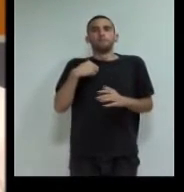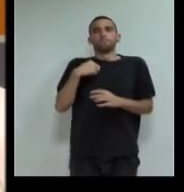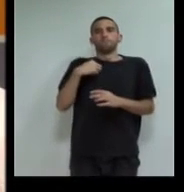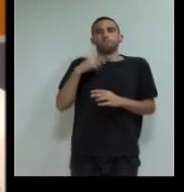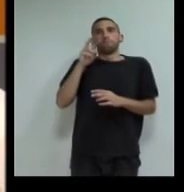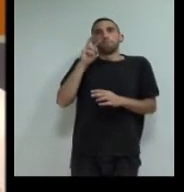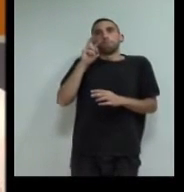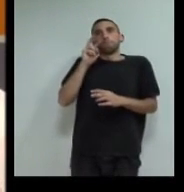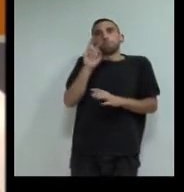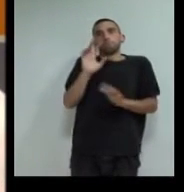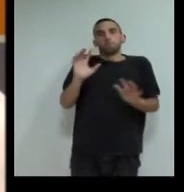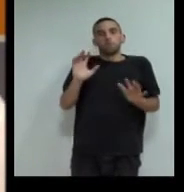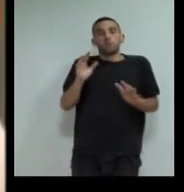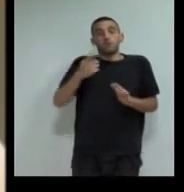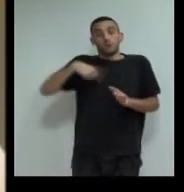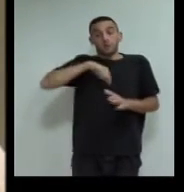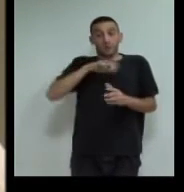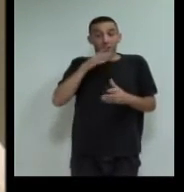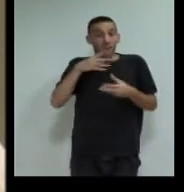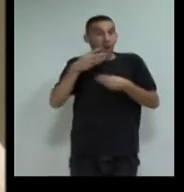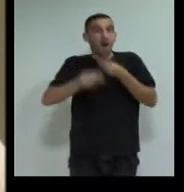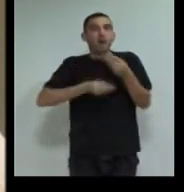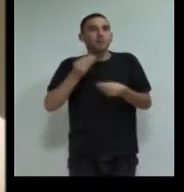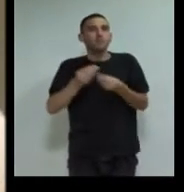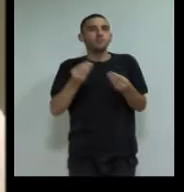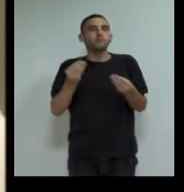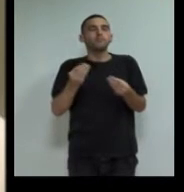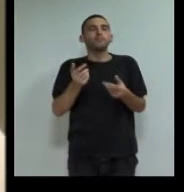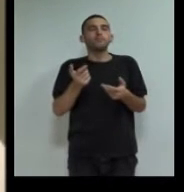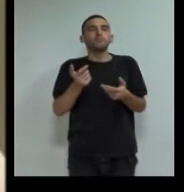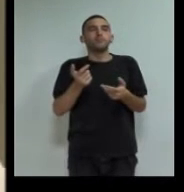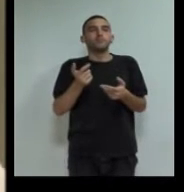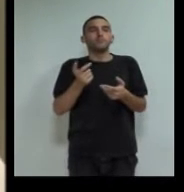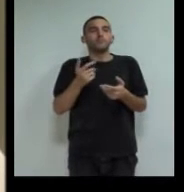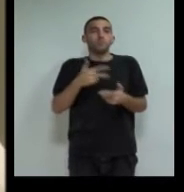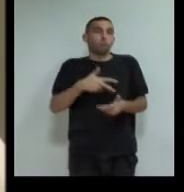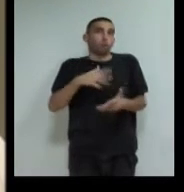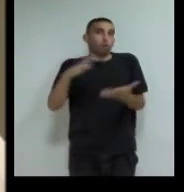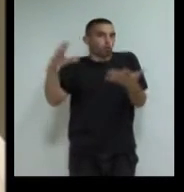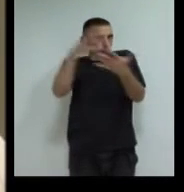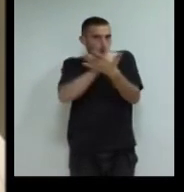para el debate, yo creo que lo que estamos haciendo actualmente ahora, en general todos,